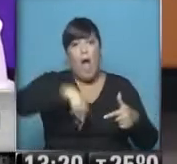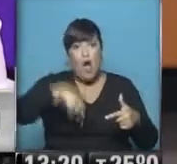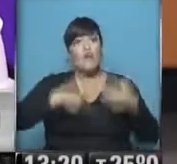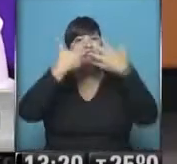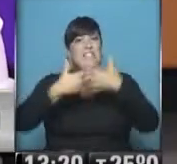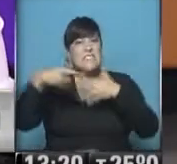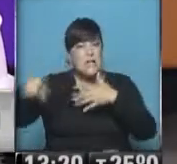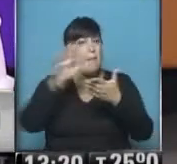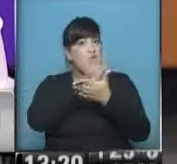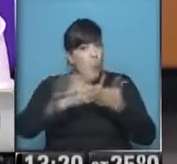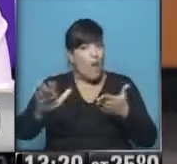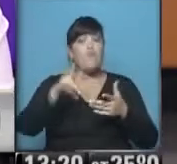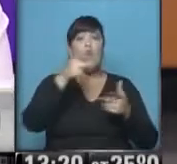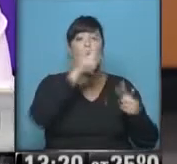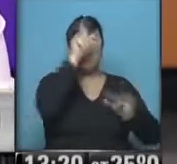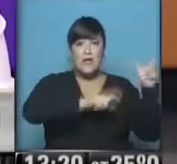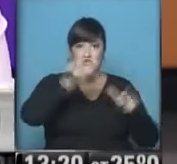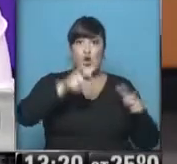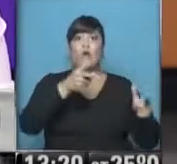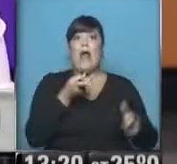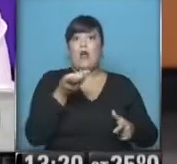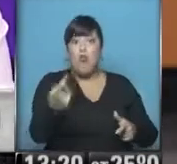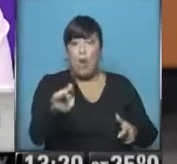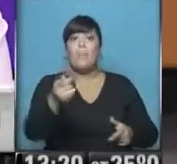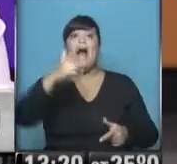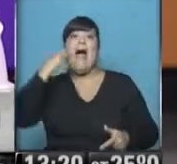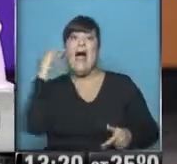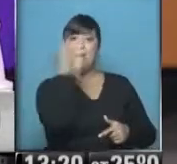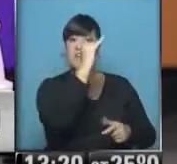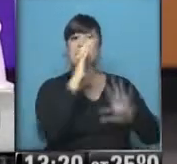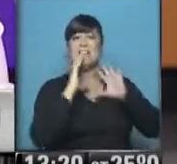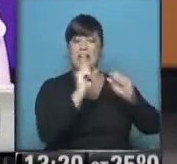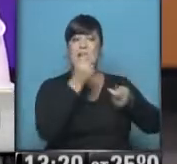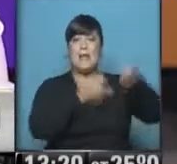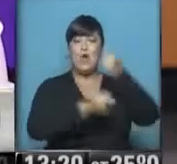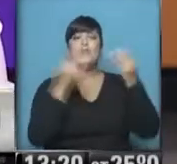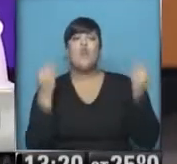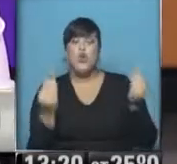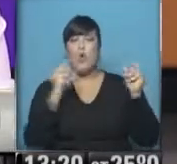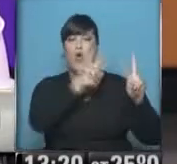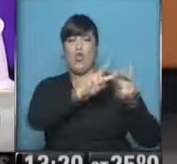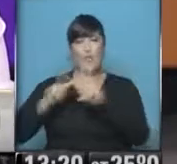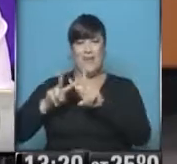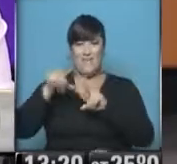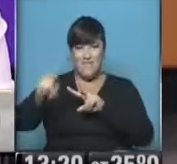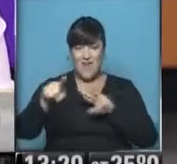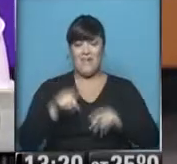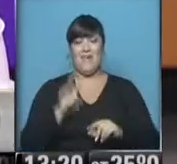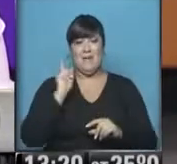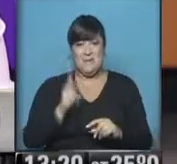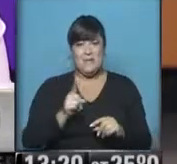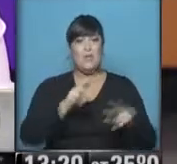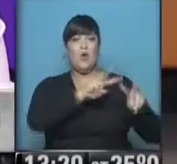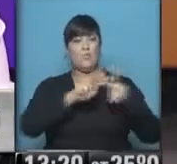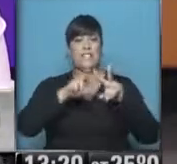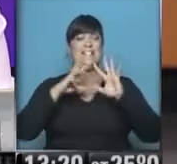sistema los consumidores van a poder informar a la secretaría de comercio a través de una página web que va a estar alojada en la página